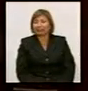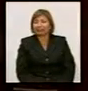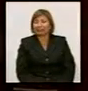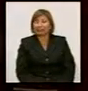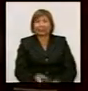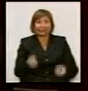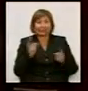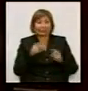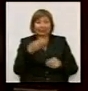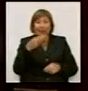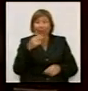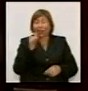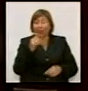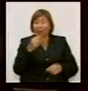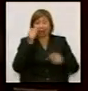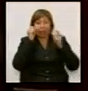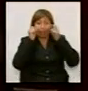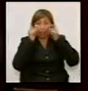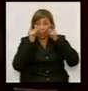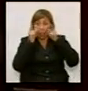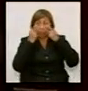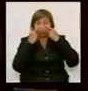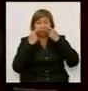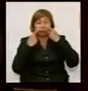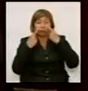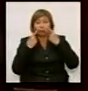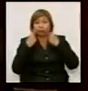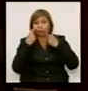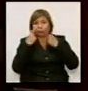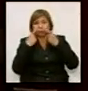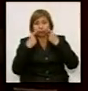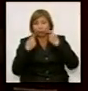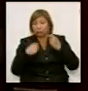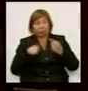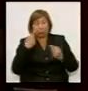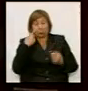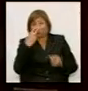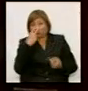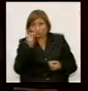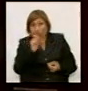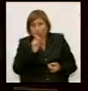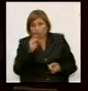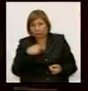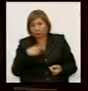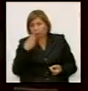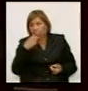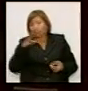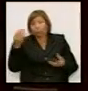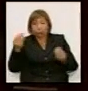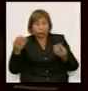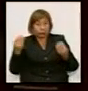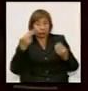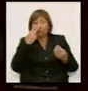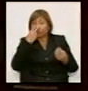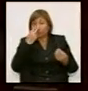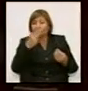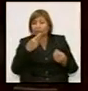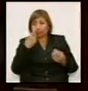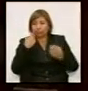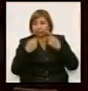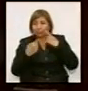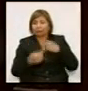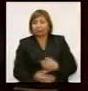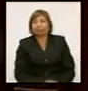Cuando Haya se enteró, dicen que lloró. No me consta. Más de uno dice que lo veo